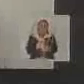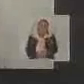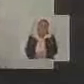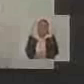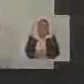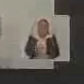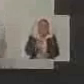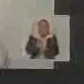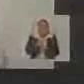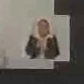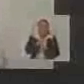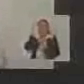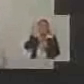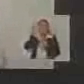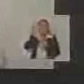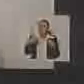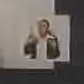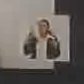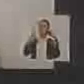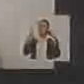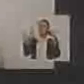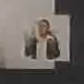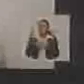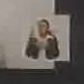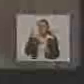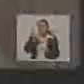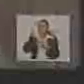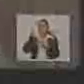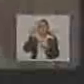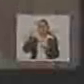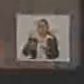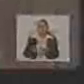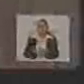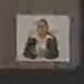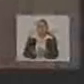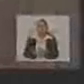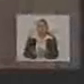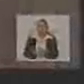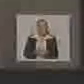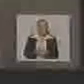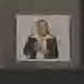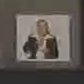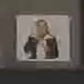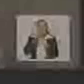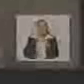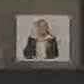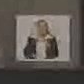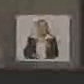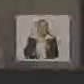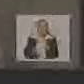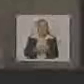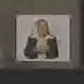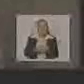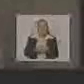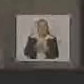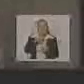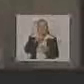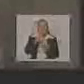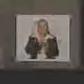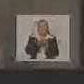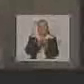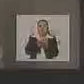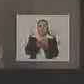que lo hagamos nosotros. Muchas gracias. Gracias. Y para terminar, tiene la palabra el candidato del partido